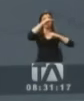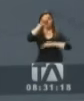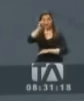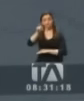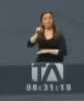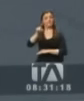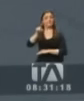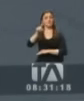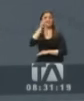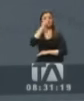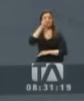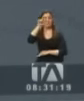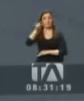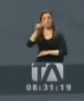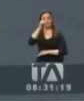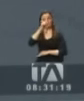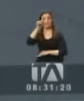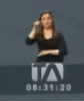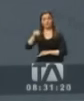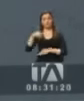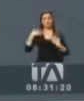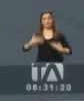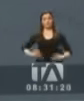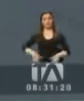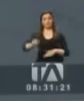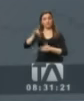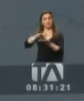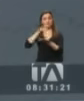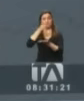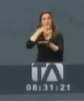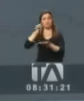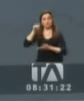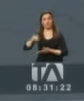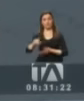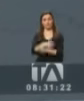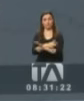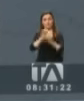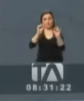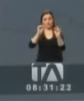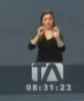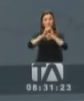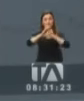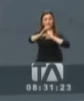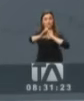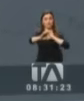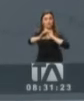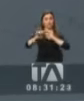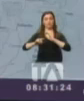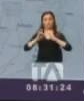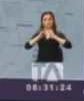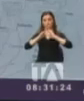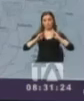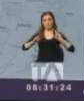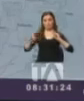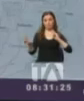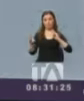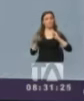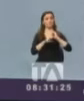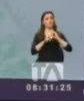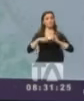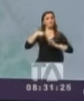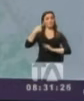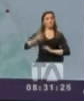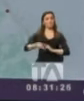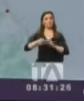Pueden ser comida, agua, vestimenta, medicinas, rescate, transporte o albergues. En el siguiente